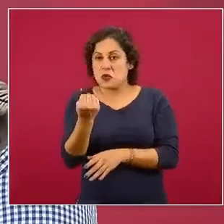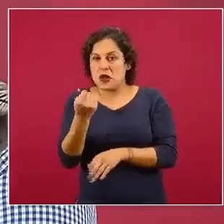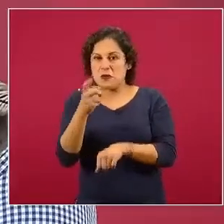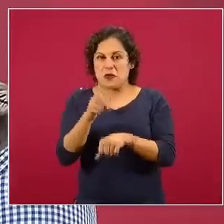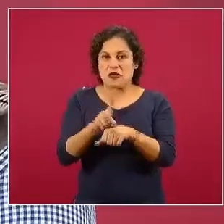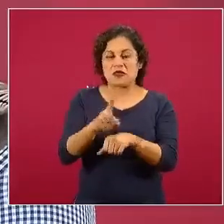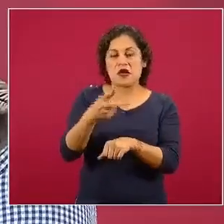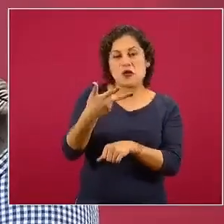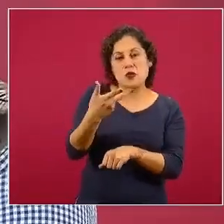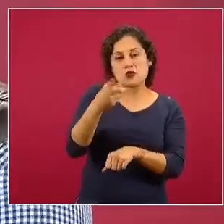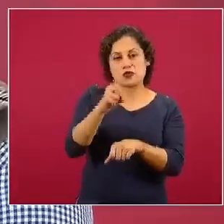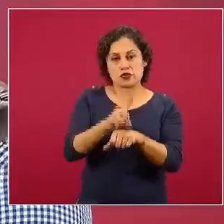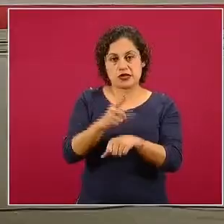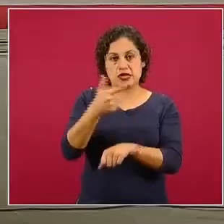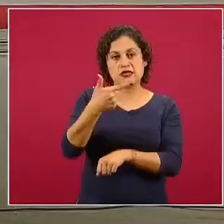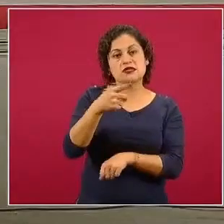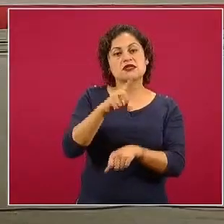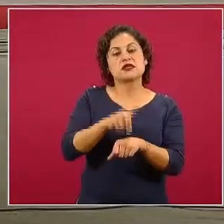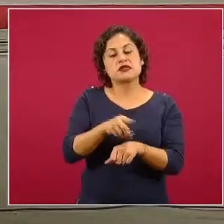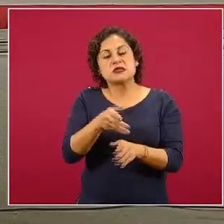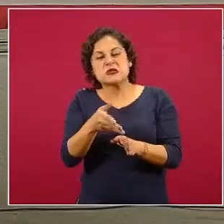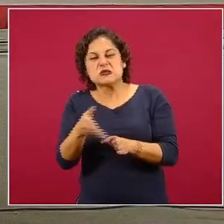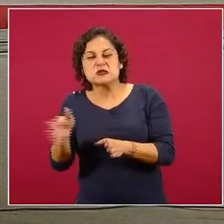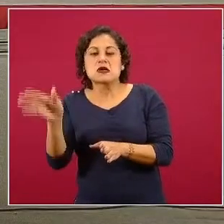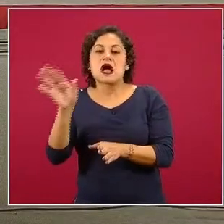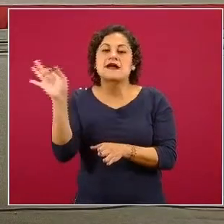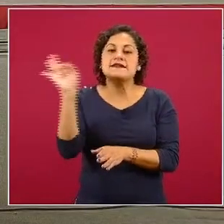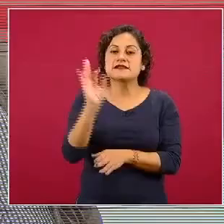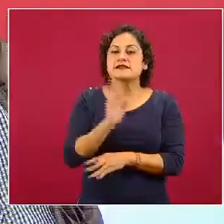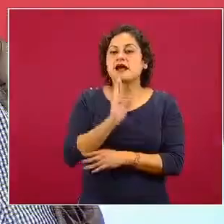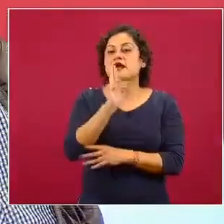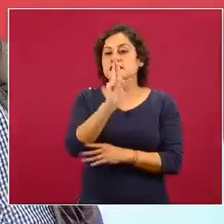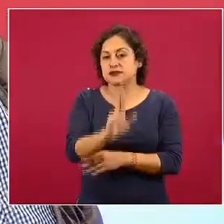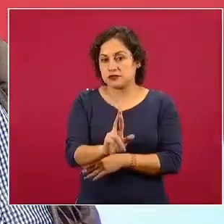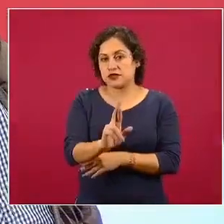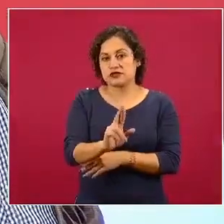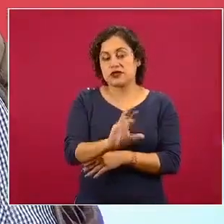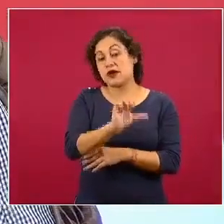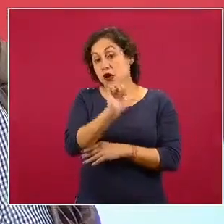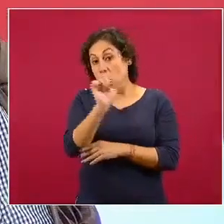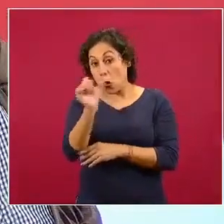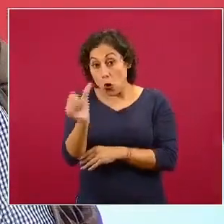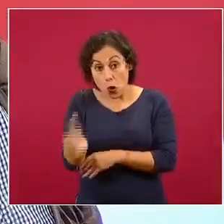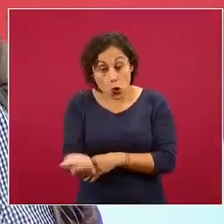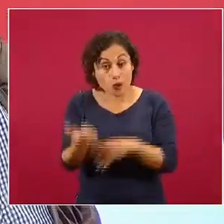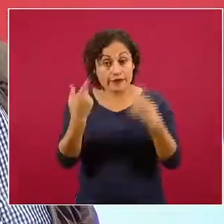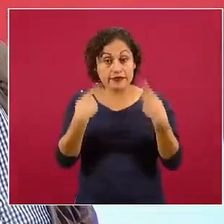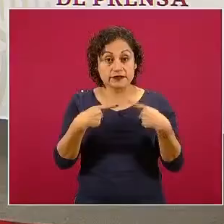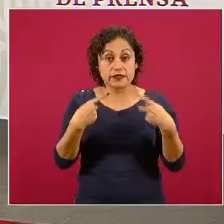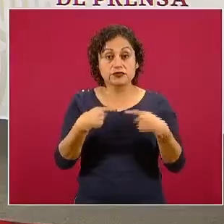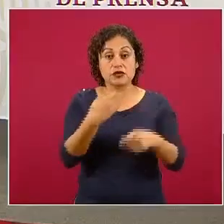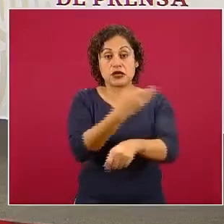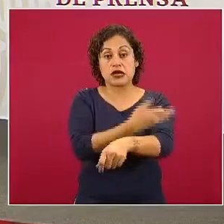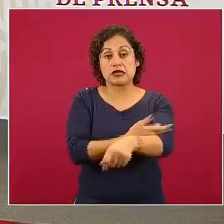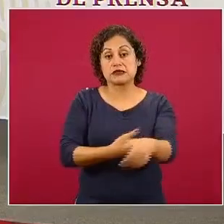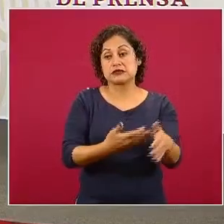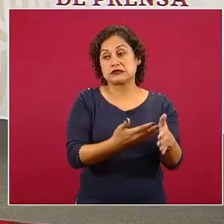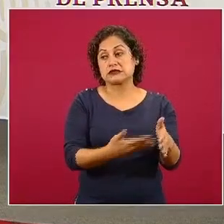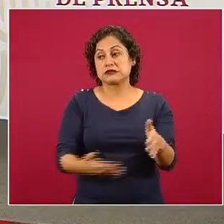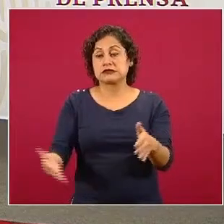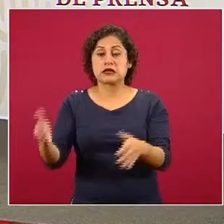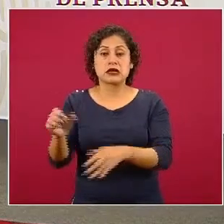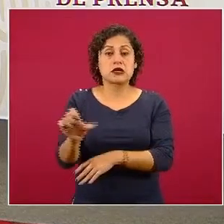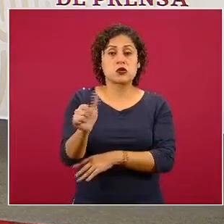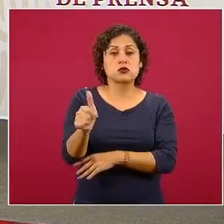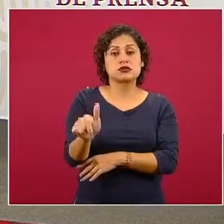últimos 7-10 días son las que todavía tendrán una posibilidad. Las que definitivamente no la tengan, del análisis que se ha